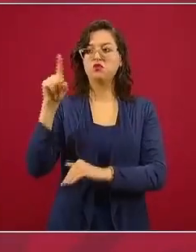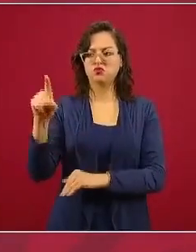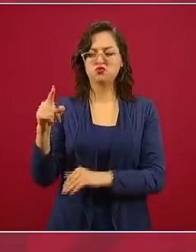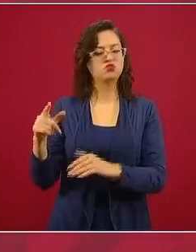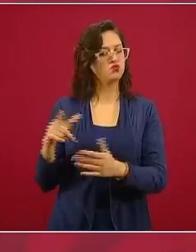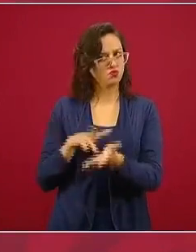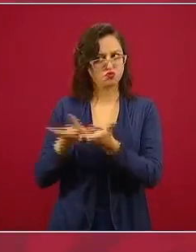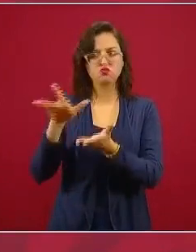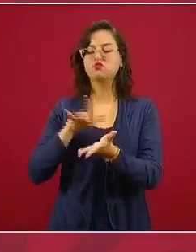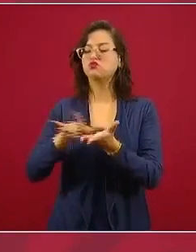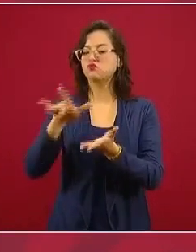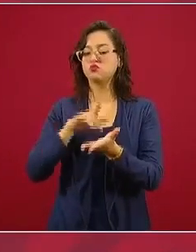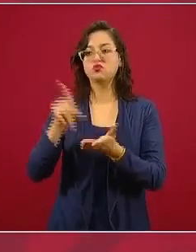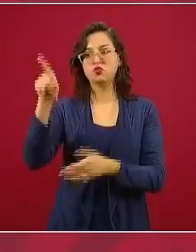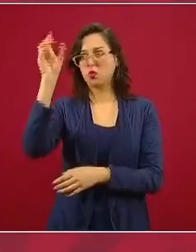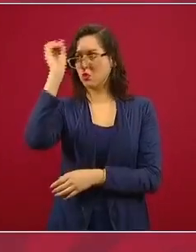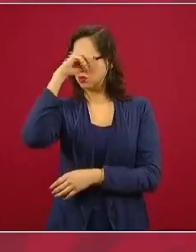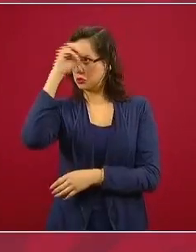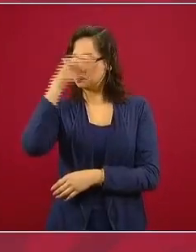felicitarlo